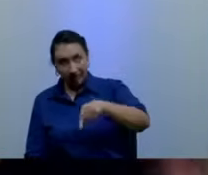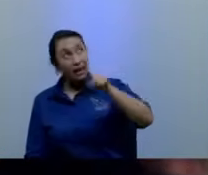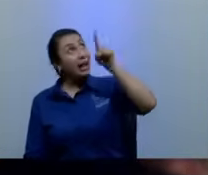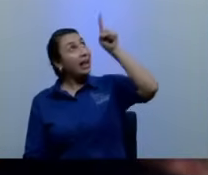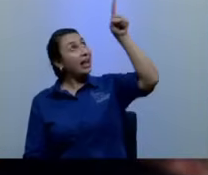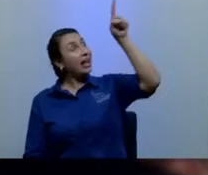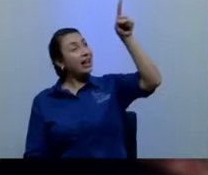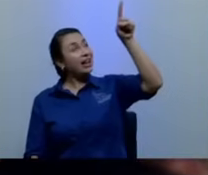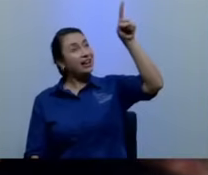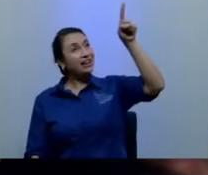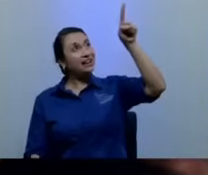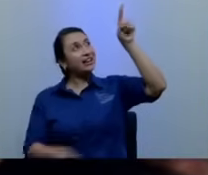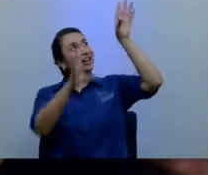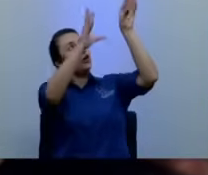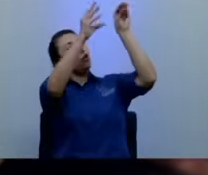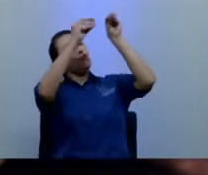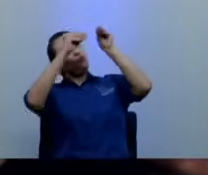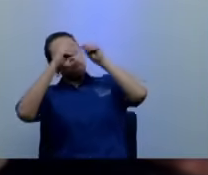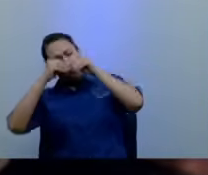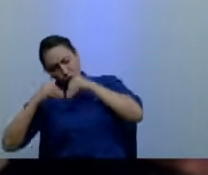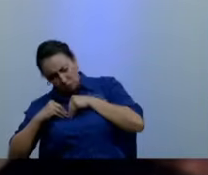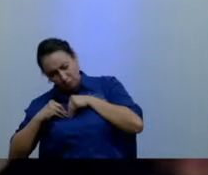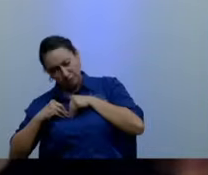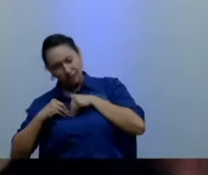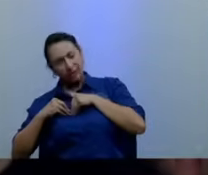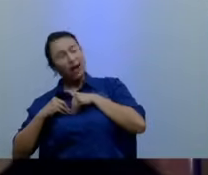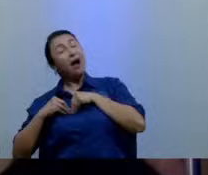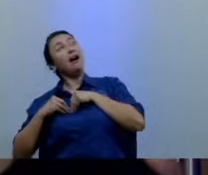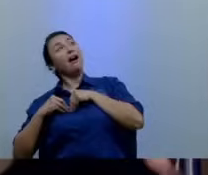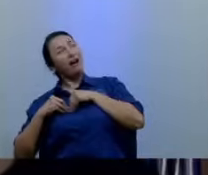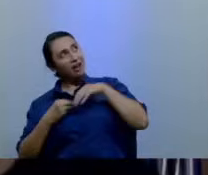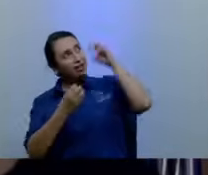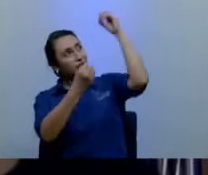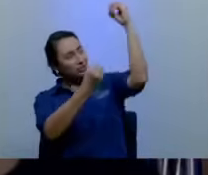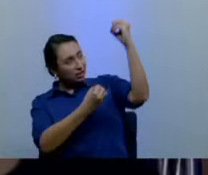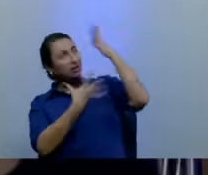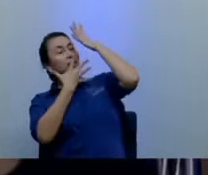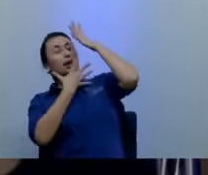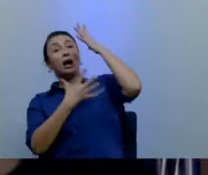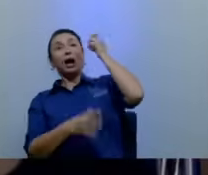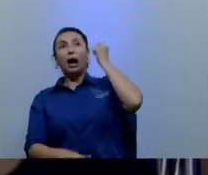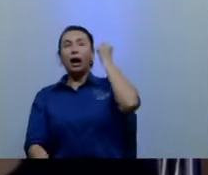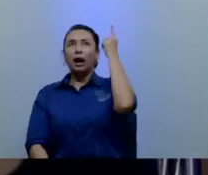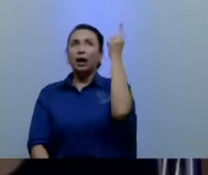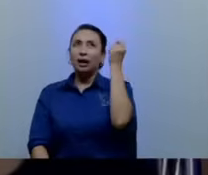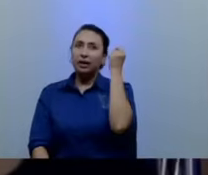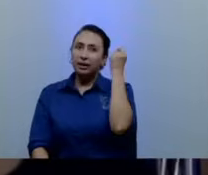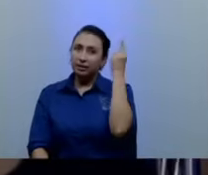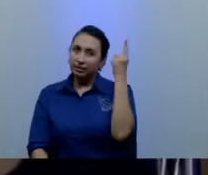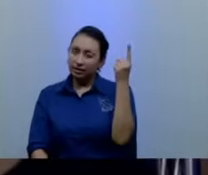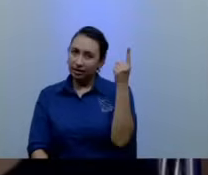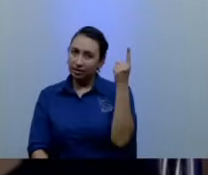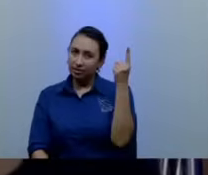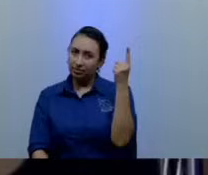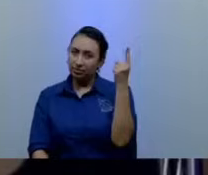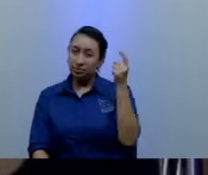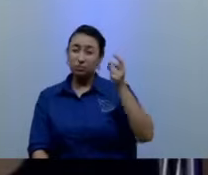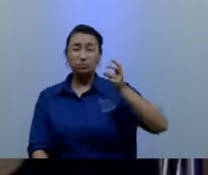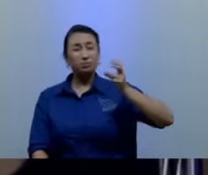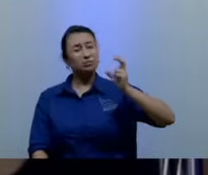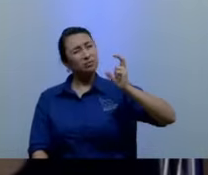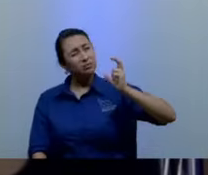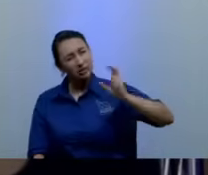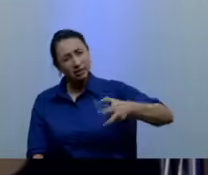entonces nos revelan la identidad de Él, y entonces cambia nuestro